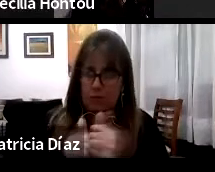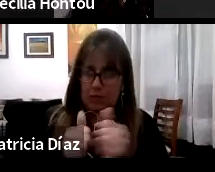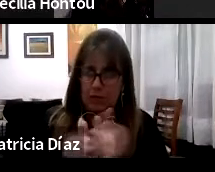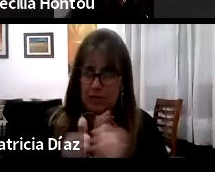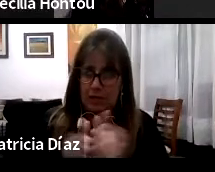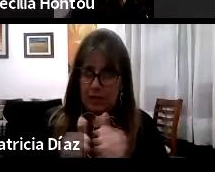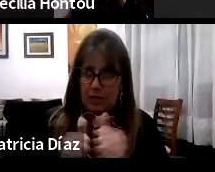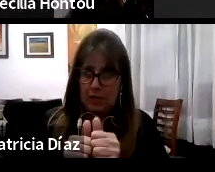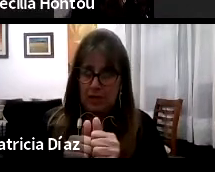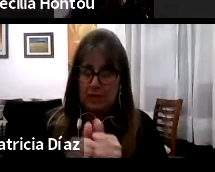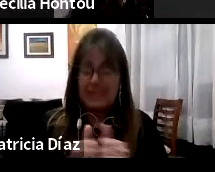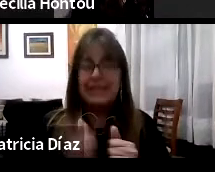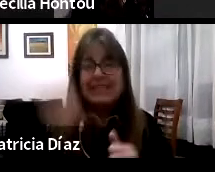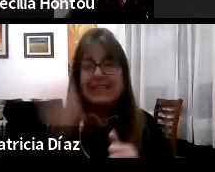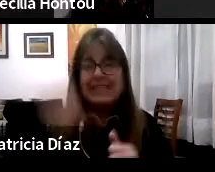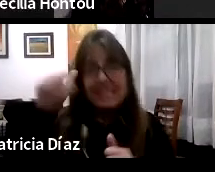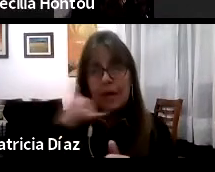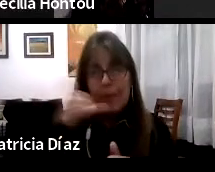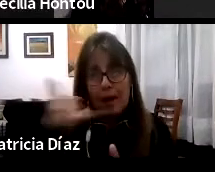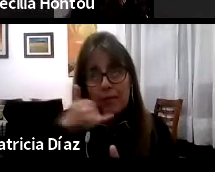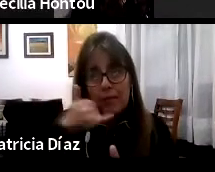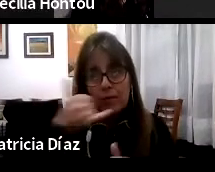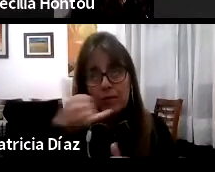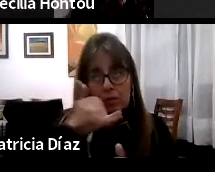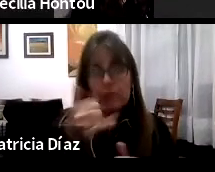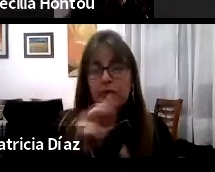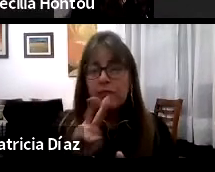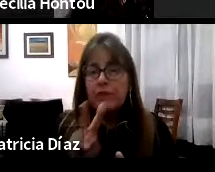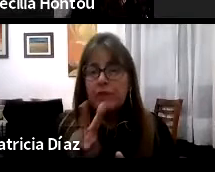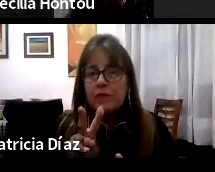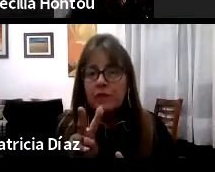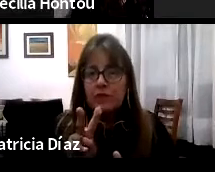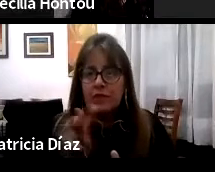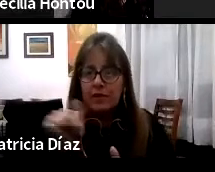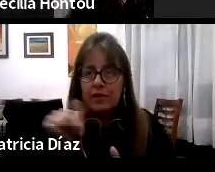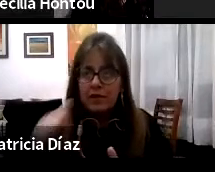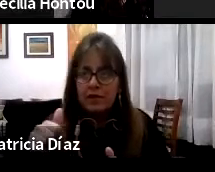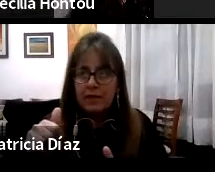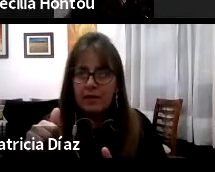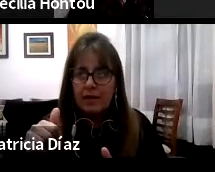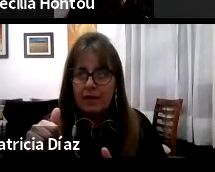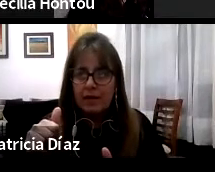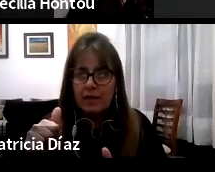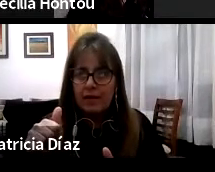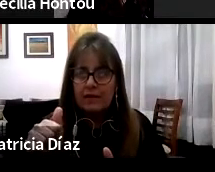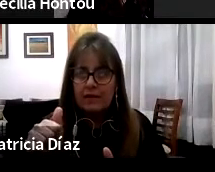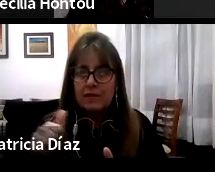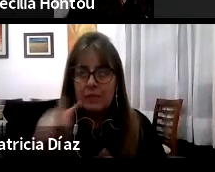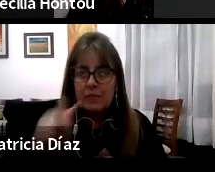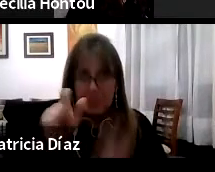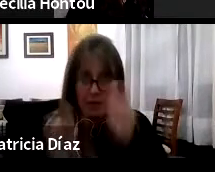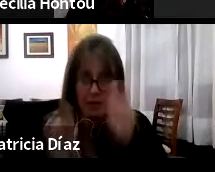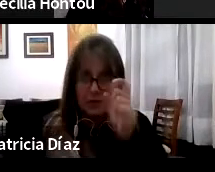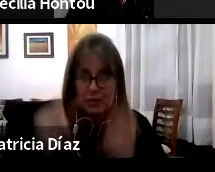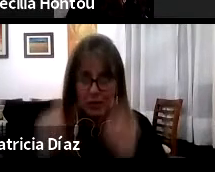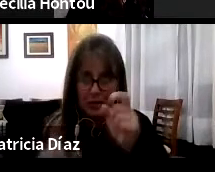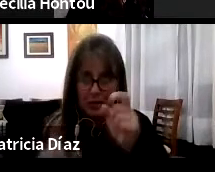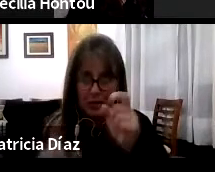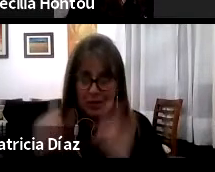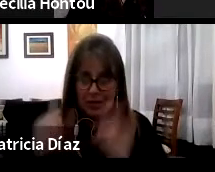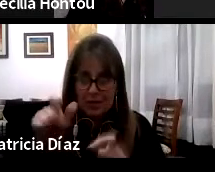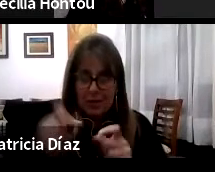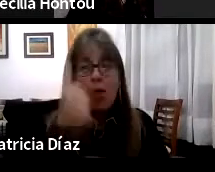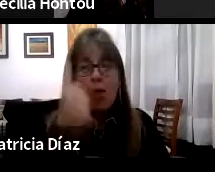llamamos a 26 personas. Y de esas 26 personas, una renunció a los 3 días. Sí, ¿está?